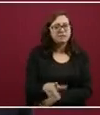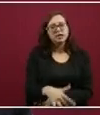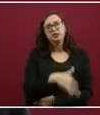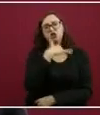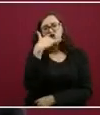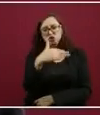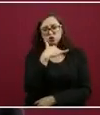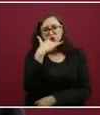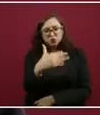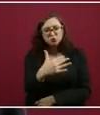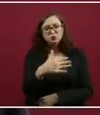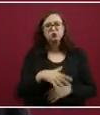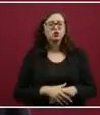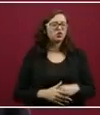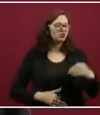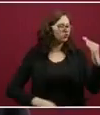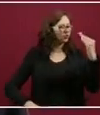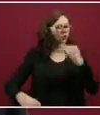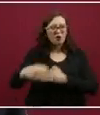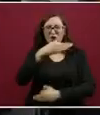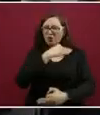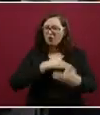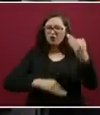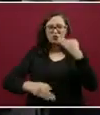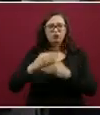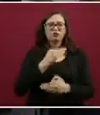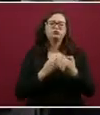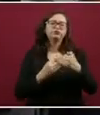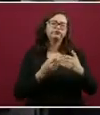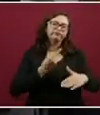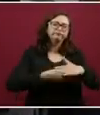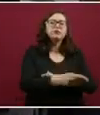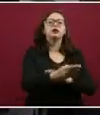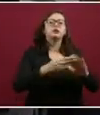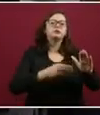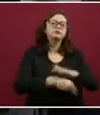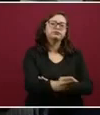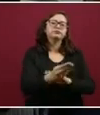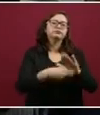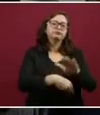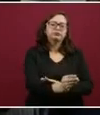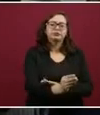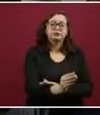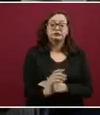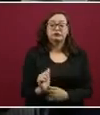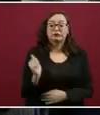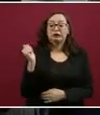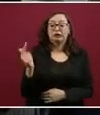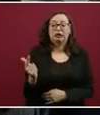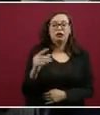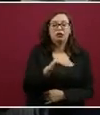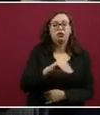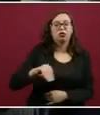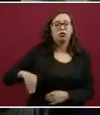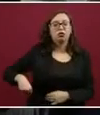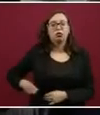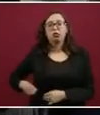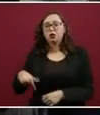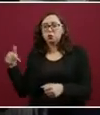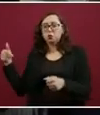corrupción, todo se está entregando. No nos estamos quedando con